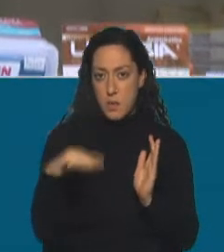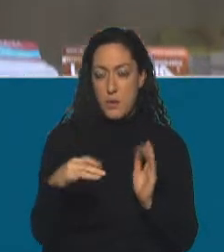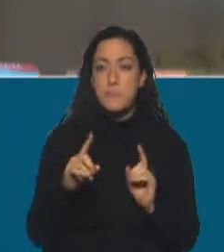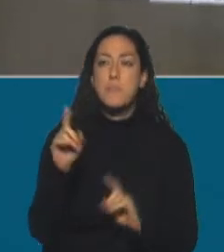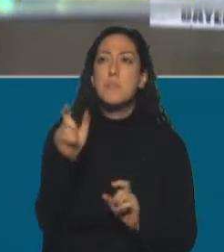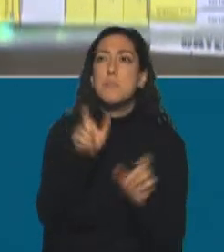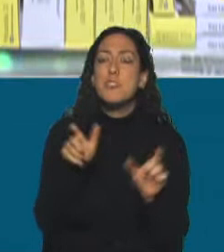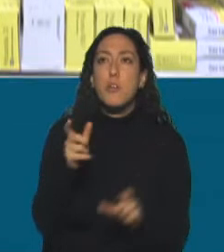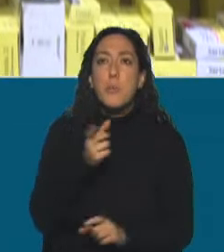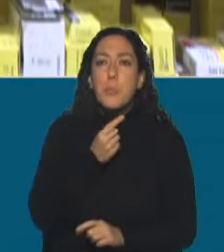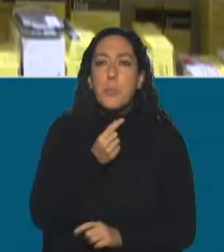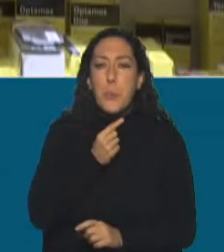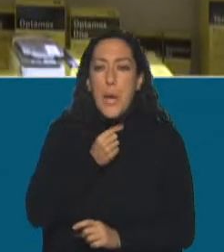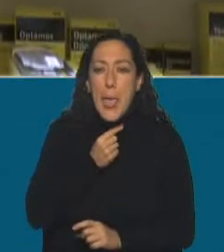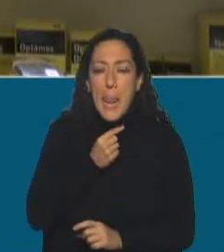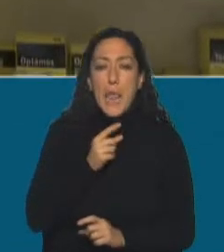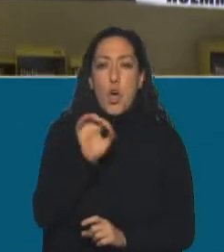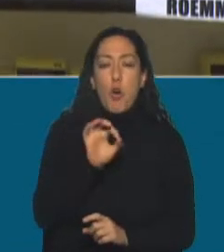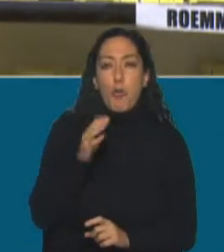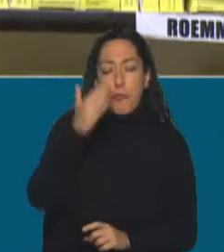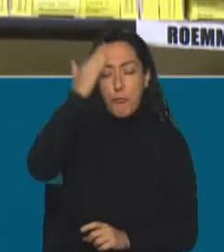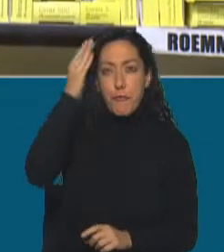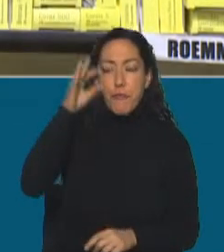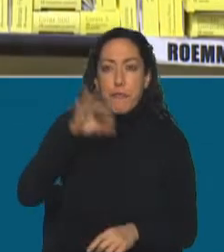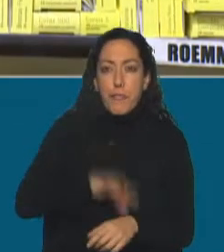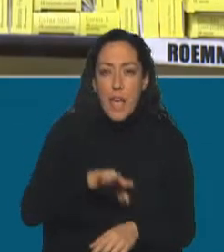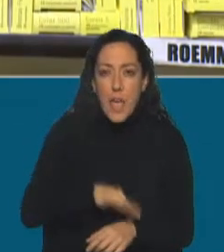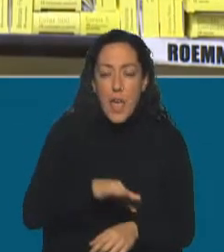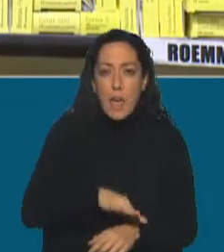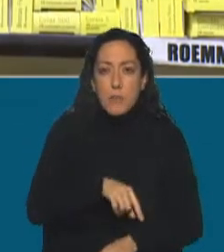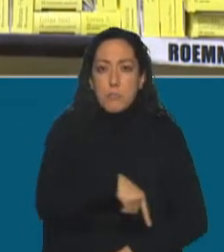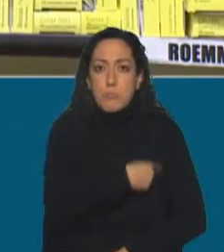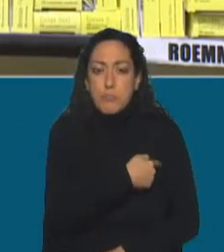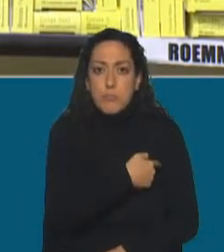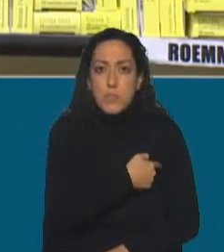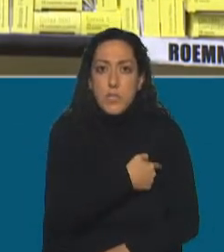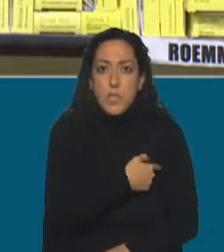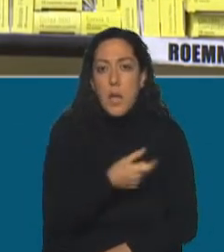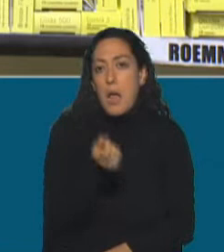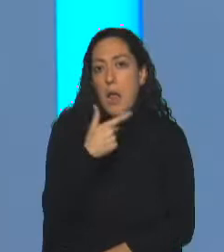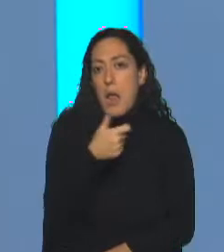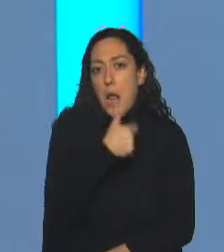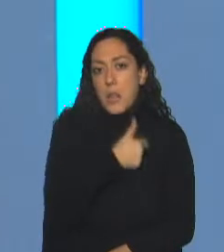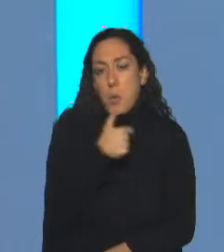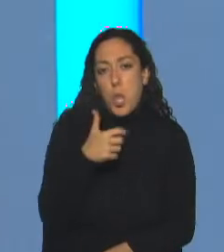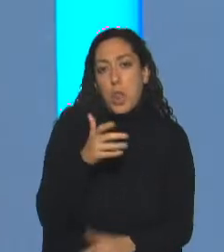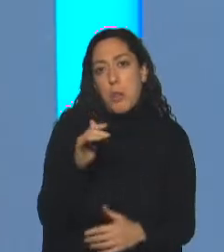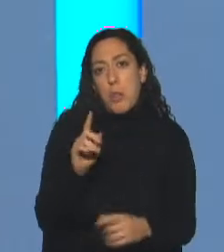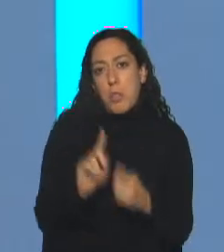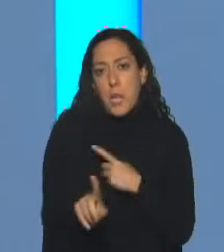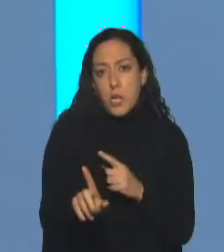garganta o tienen fiebre y dicen me tomo un antibiótico y a veces no corresponde tomar una antibiótico